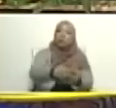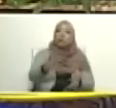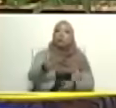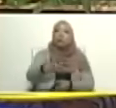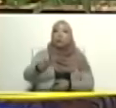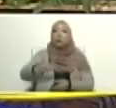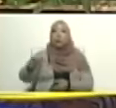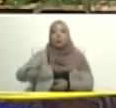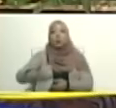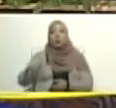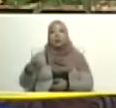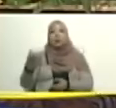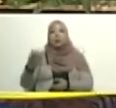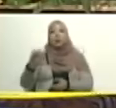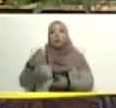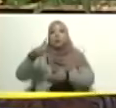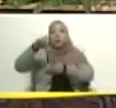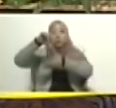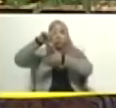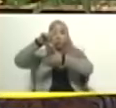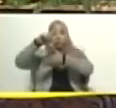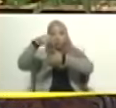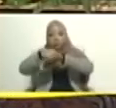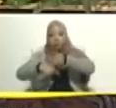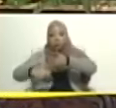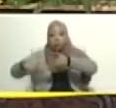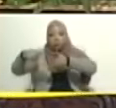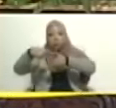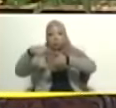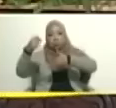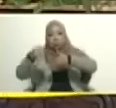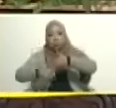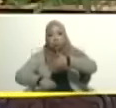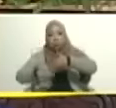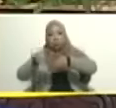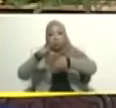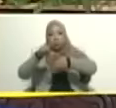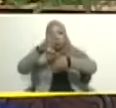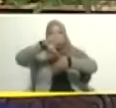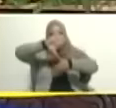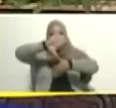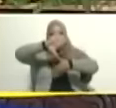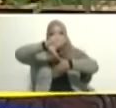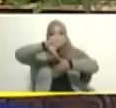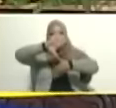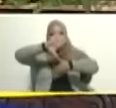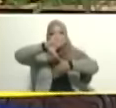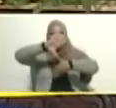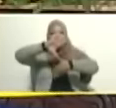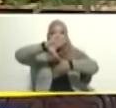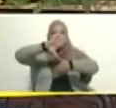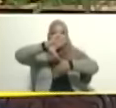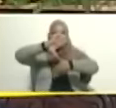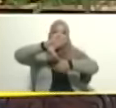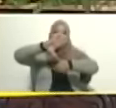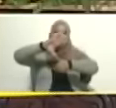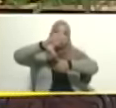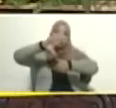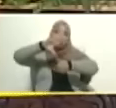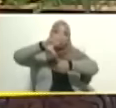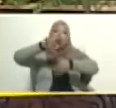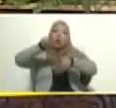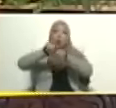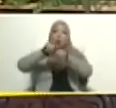Venezuela hacia América del Sur y ahora hacia América del Norte, desde el sur hacia el